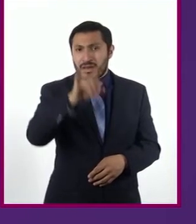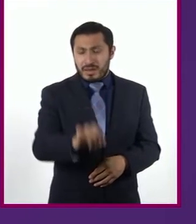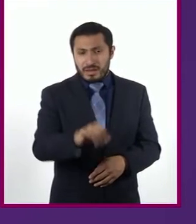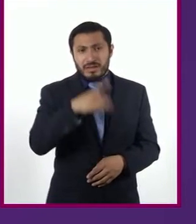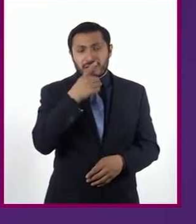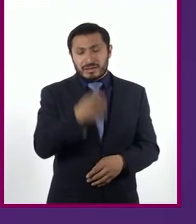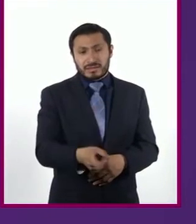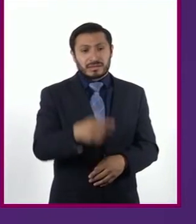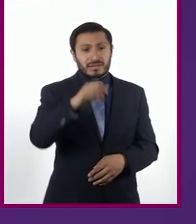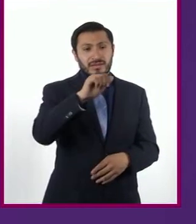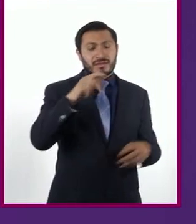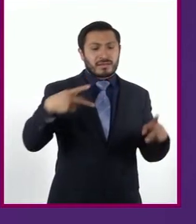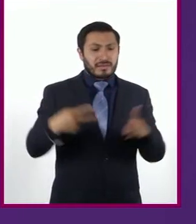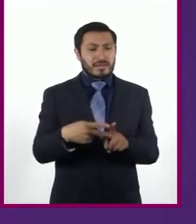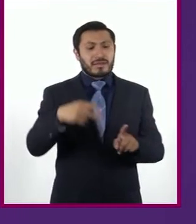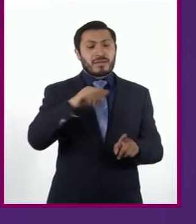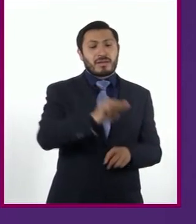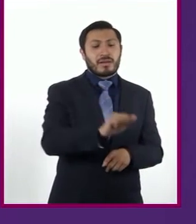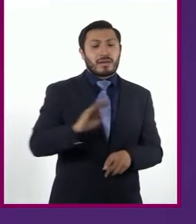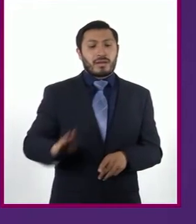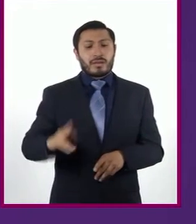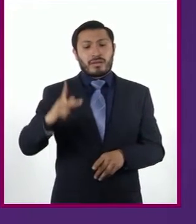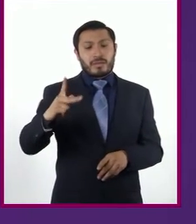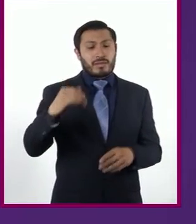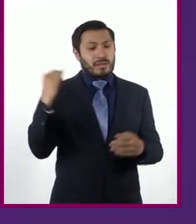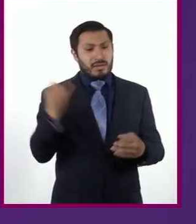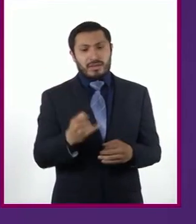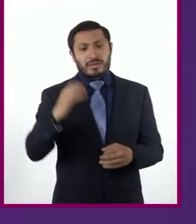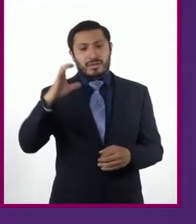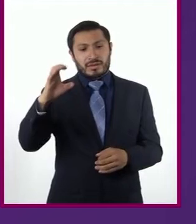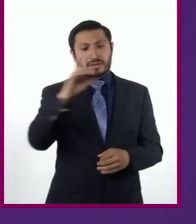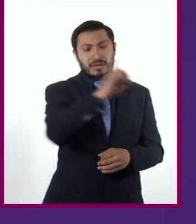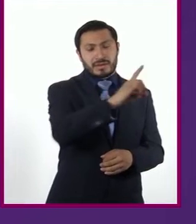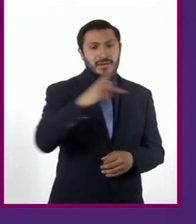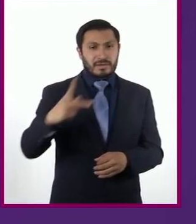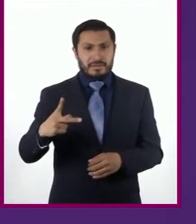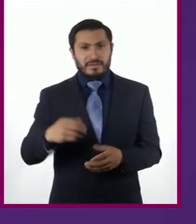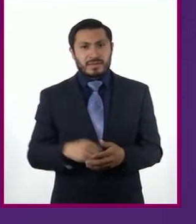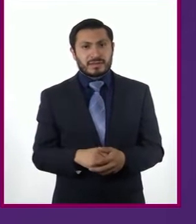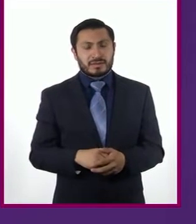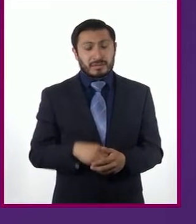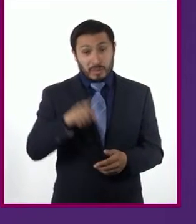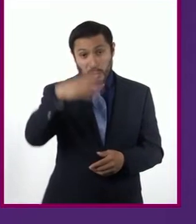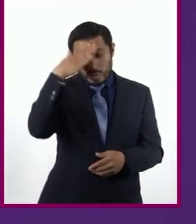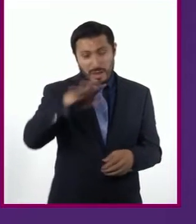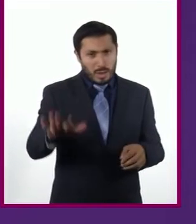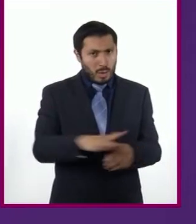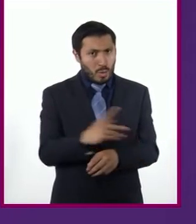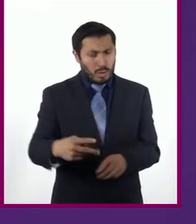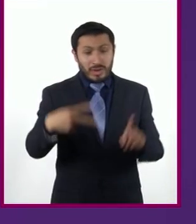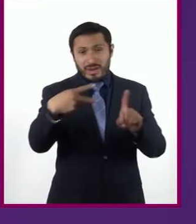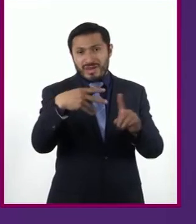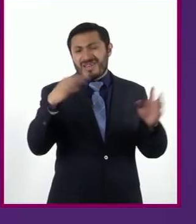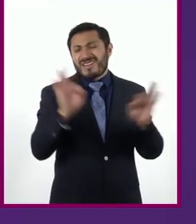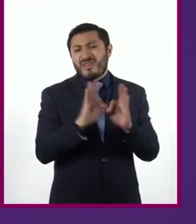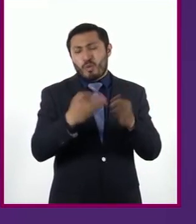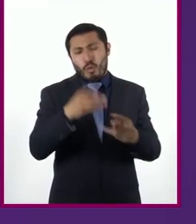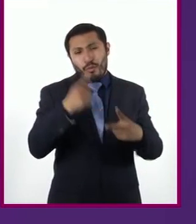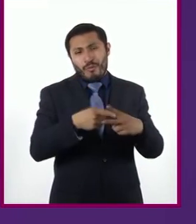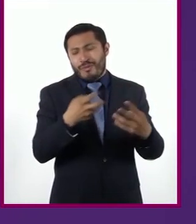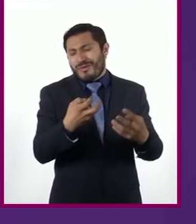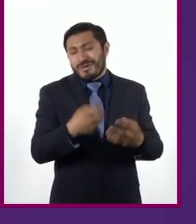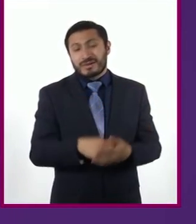triángulo ABP es congruente con el triángulo CDP. ¿Saben por qué escogimos esta figura para su